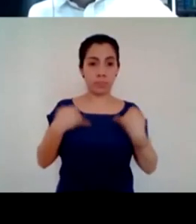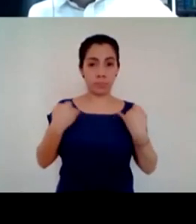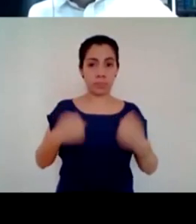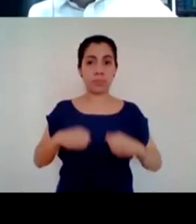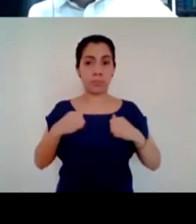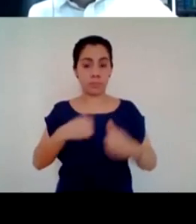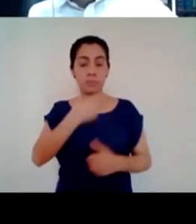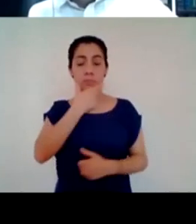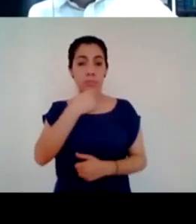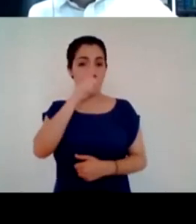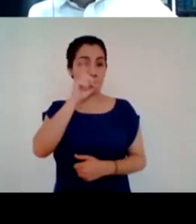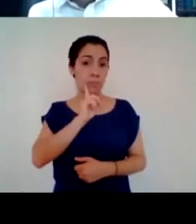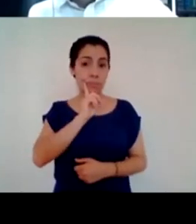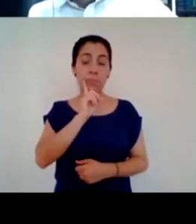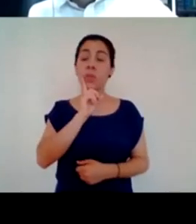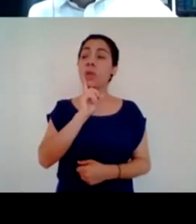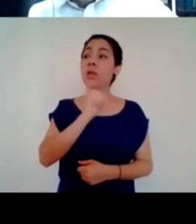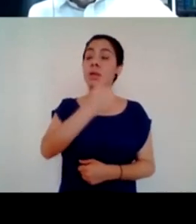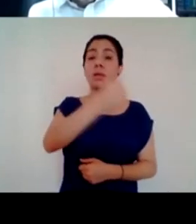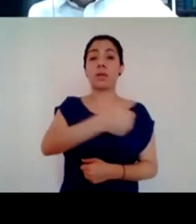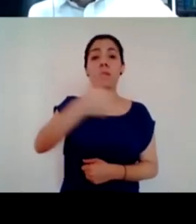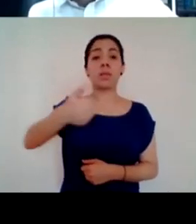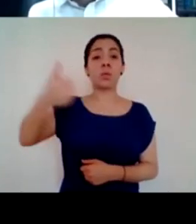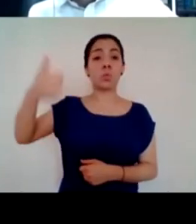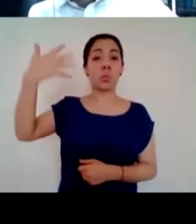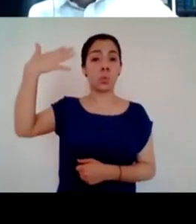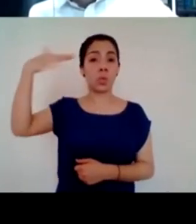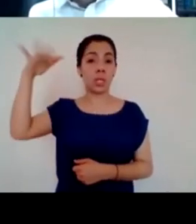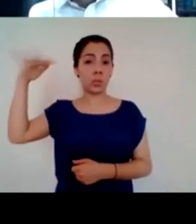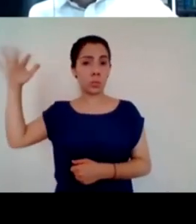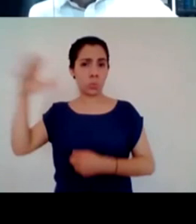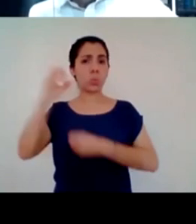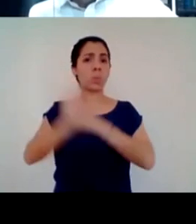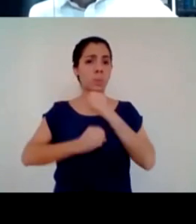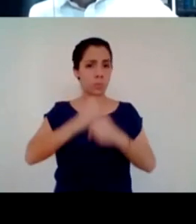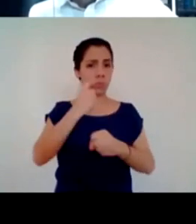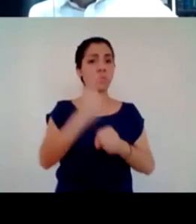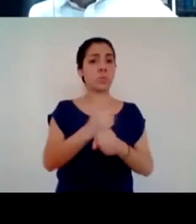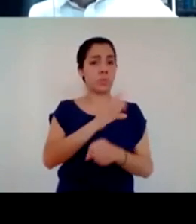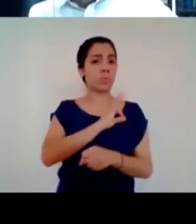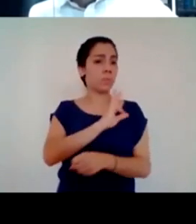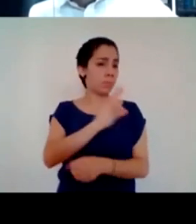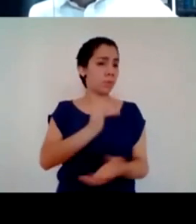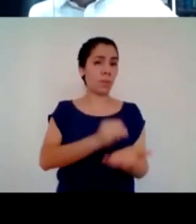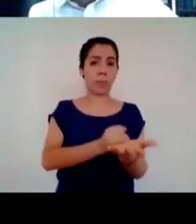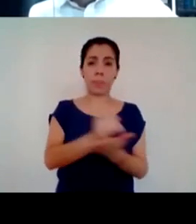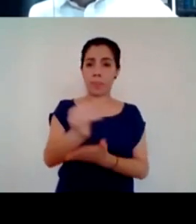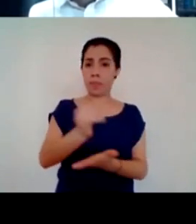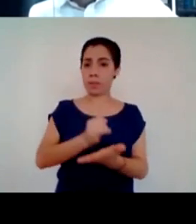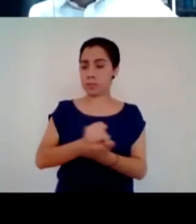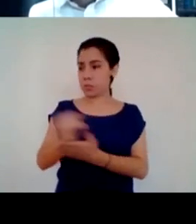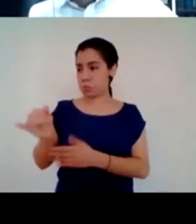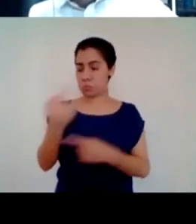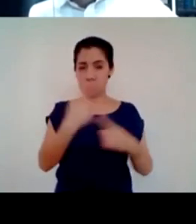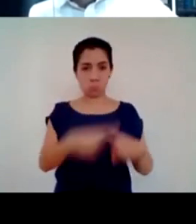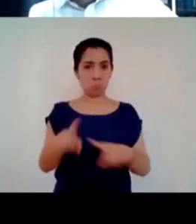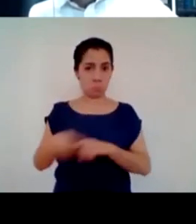Cuando cada uno es adulto, tendremos la oportunidad de tomar muchas decisiones sobre nuestro cuerpo,